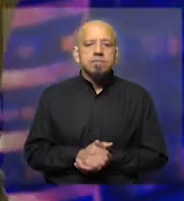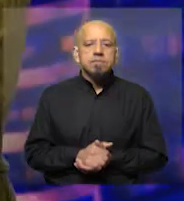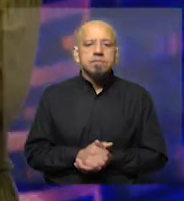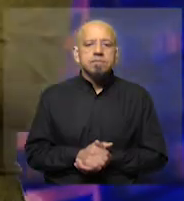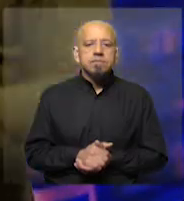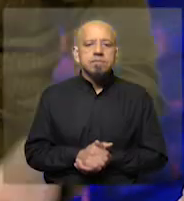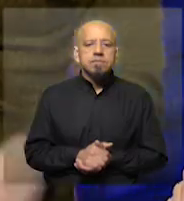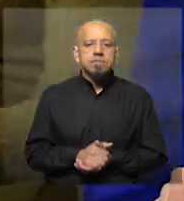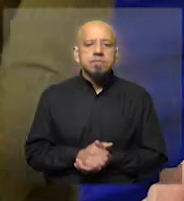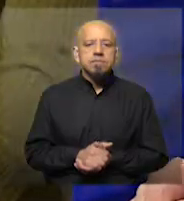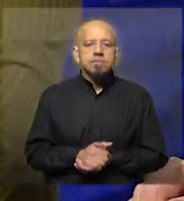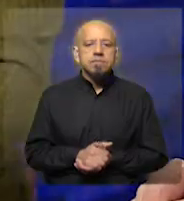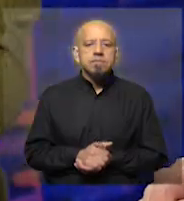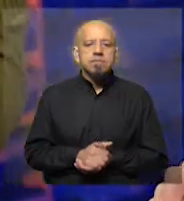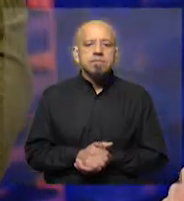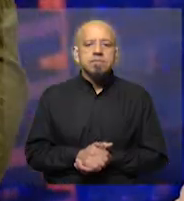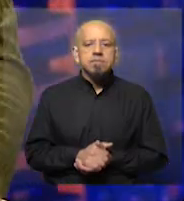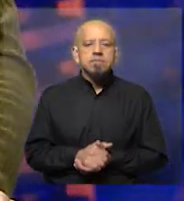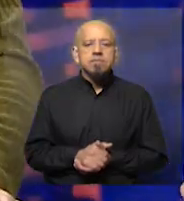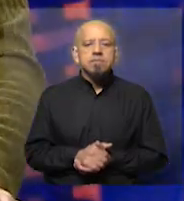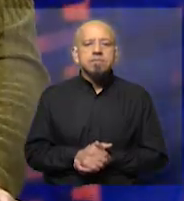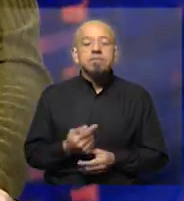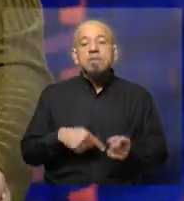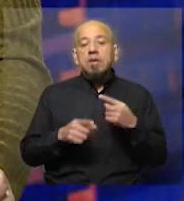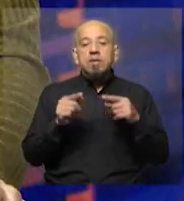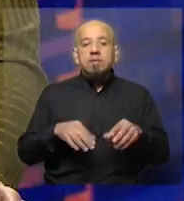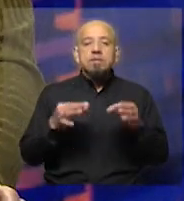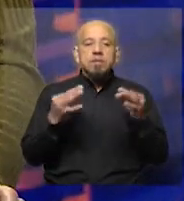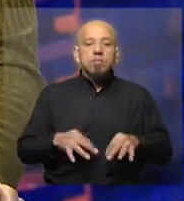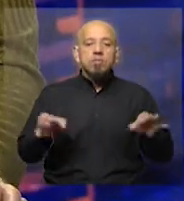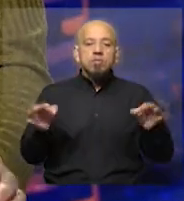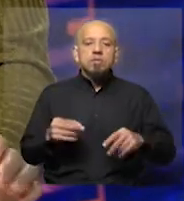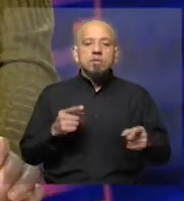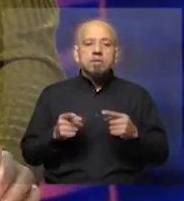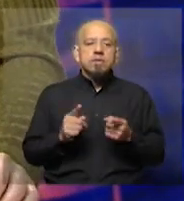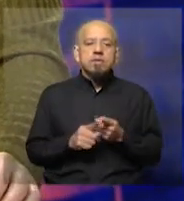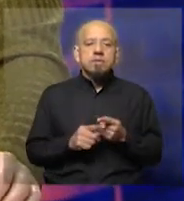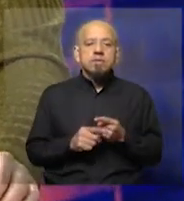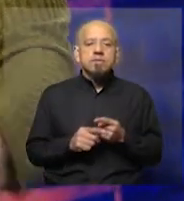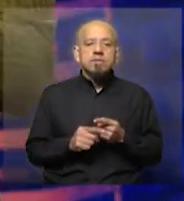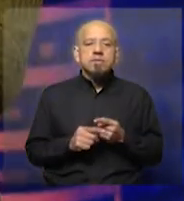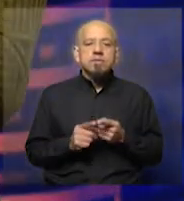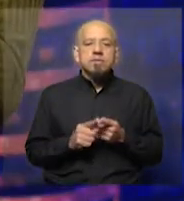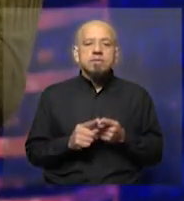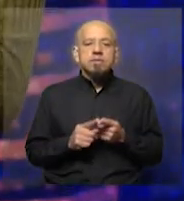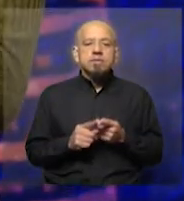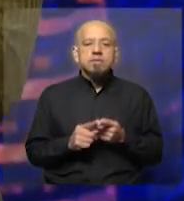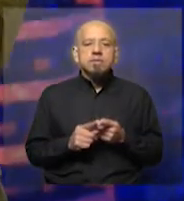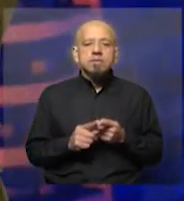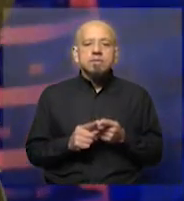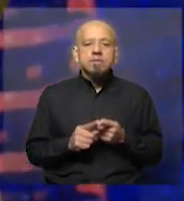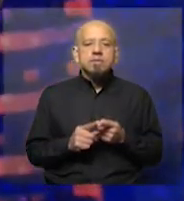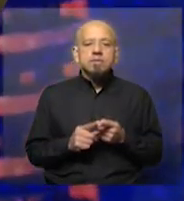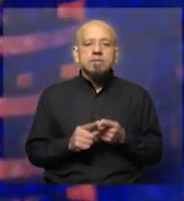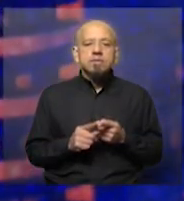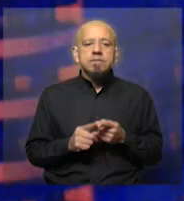¡Bien! ¡Ah, aquí era de... Te encantó la cortina, ¿eh? Me encantó, medio Skrillex, medio de esa onda, ¿no? Me hizo acordar de Skrillex, capaz que es Skrillex. Capaz que no